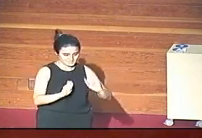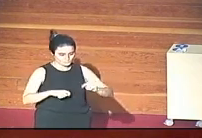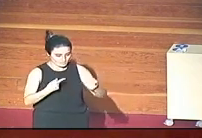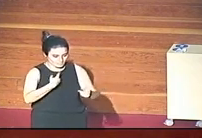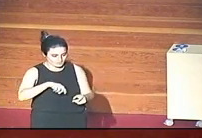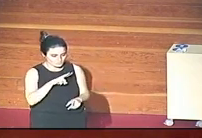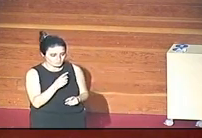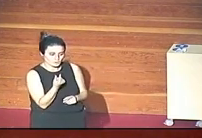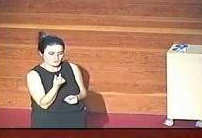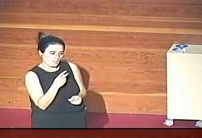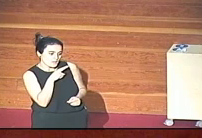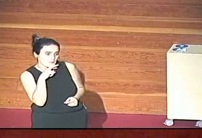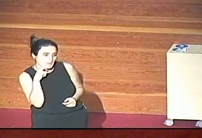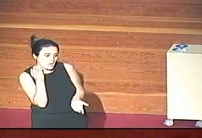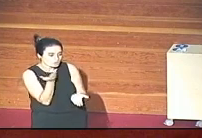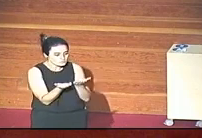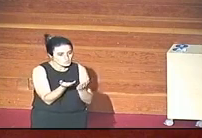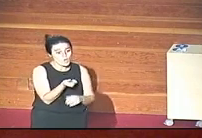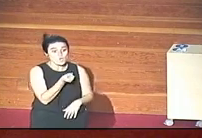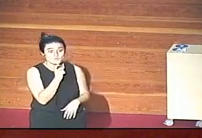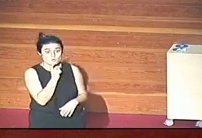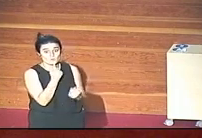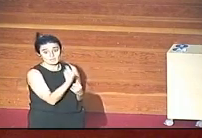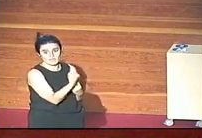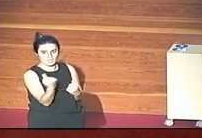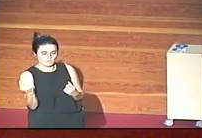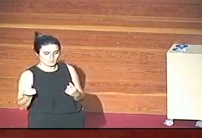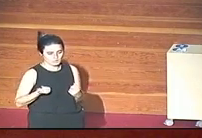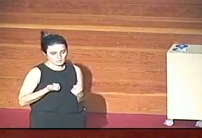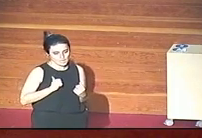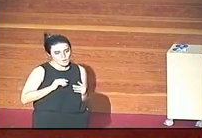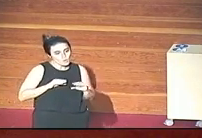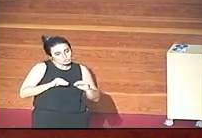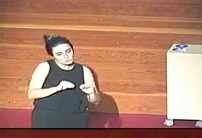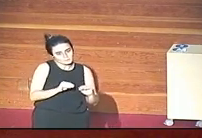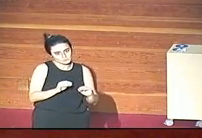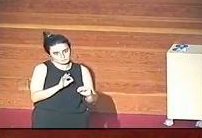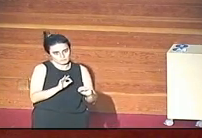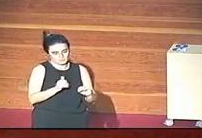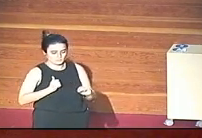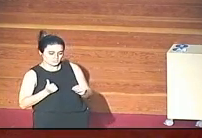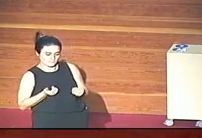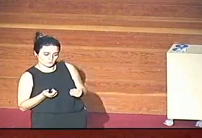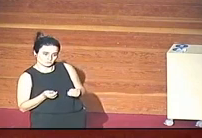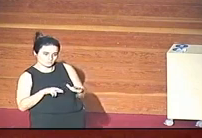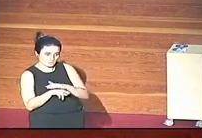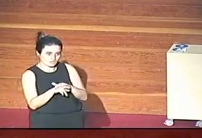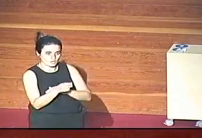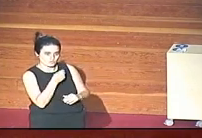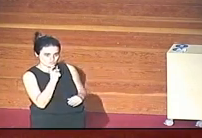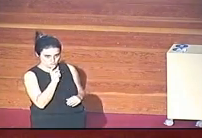y cada uno de nosotros como lo utilizamos entre comillas o como nos servimos de ello